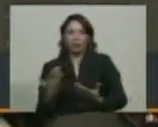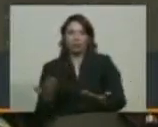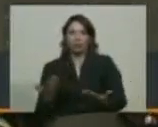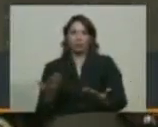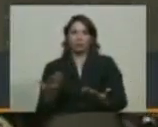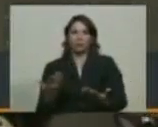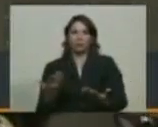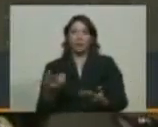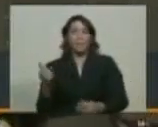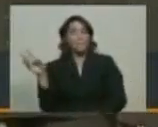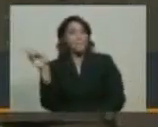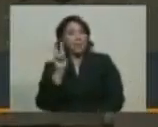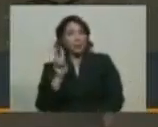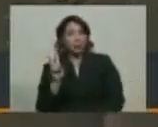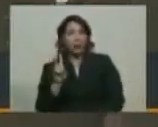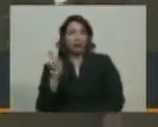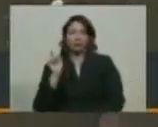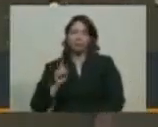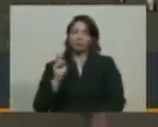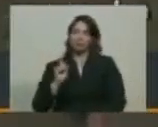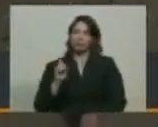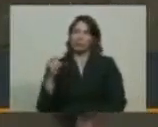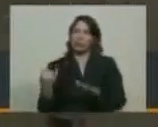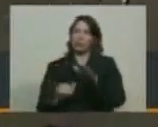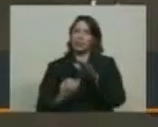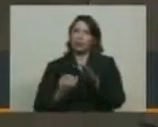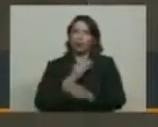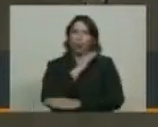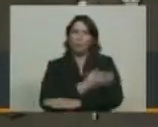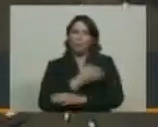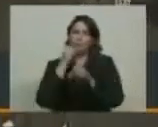Venezuela necesita instituciones muy poderosas,